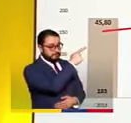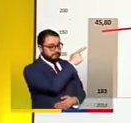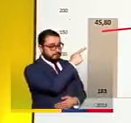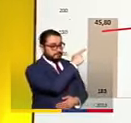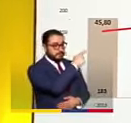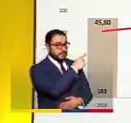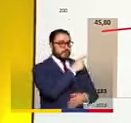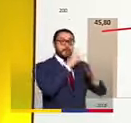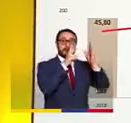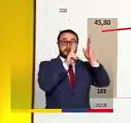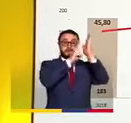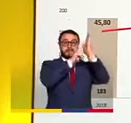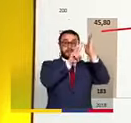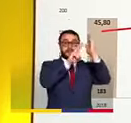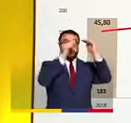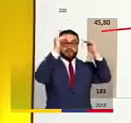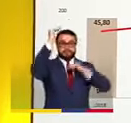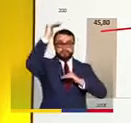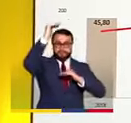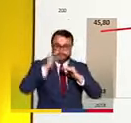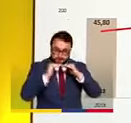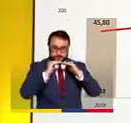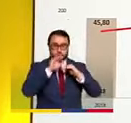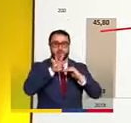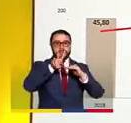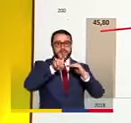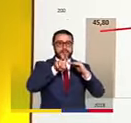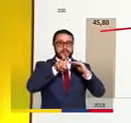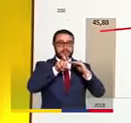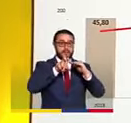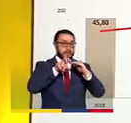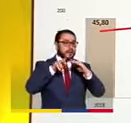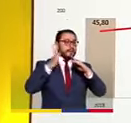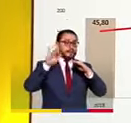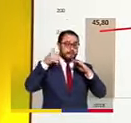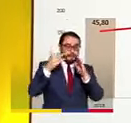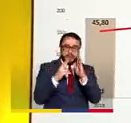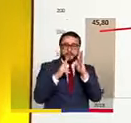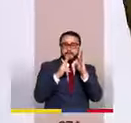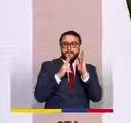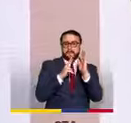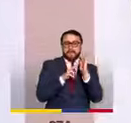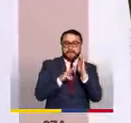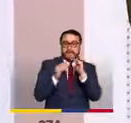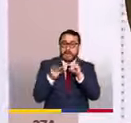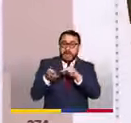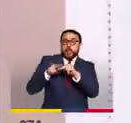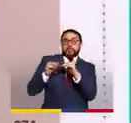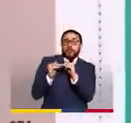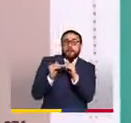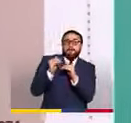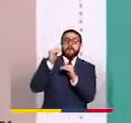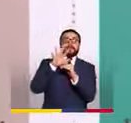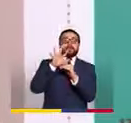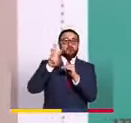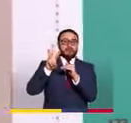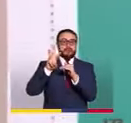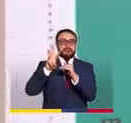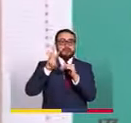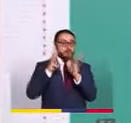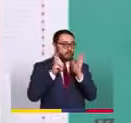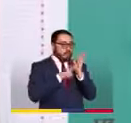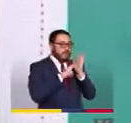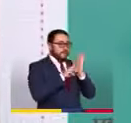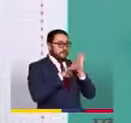2022 bajamos a 47, 2023 nos subió un poquito a 53,